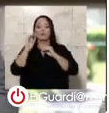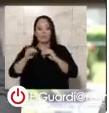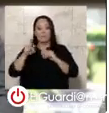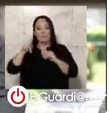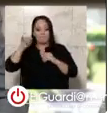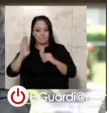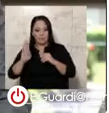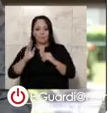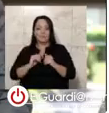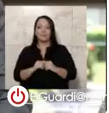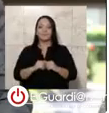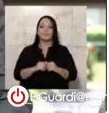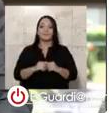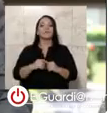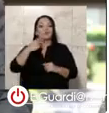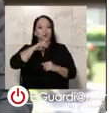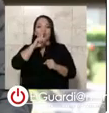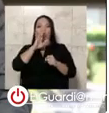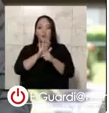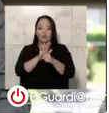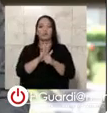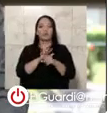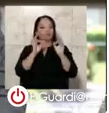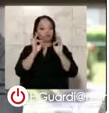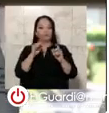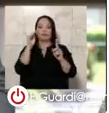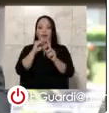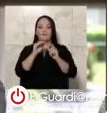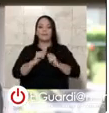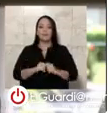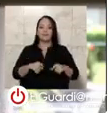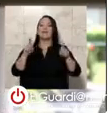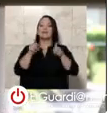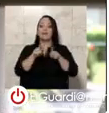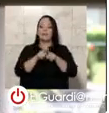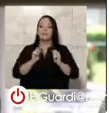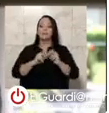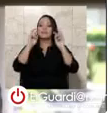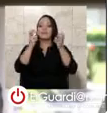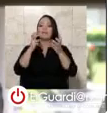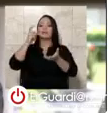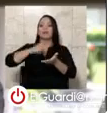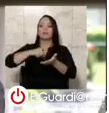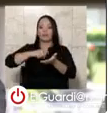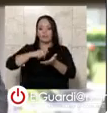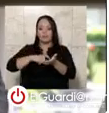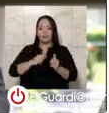PIB, por lo cual estaremos cumpliendo con holgura esta meta. Pero también en el tema del